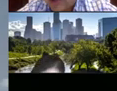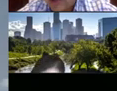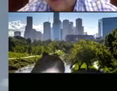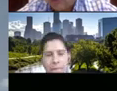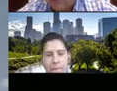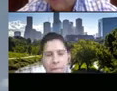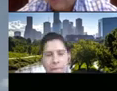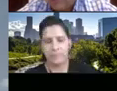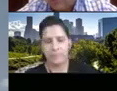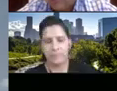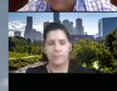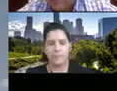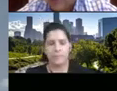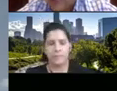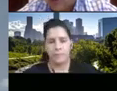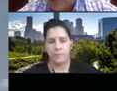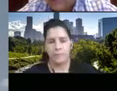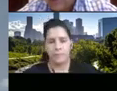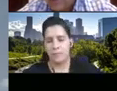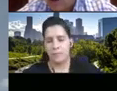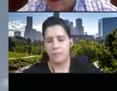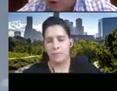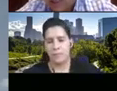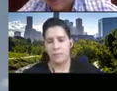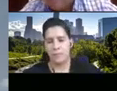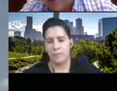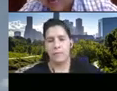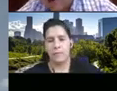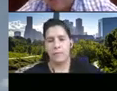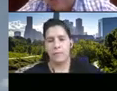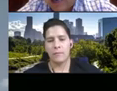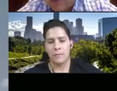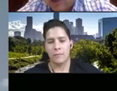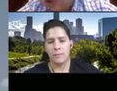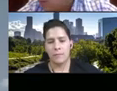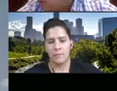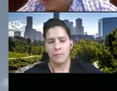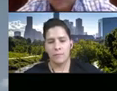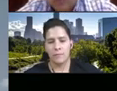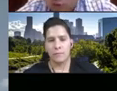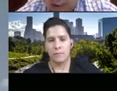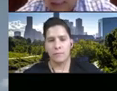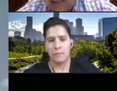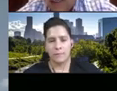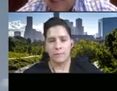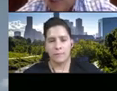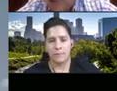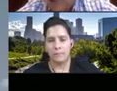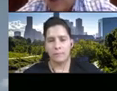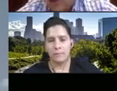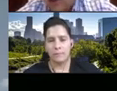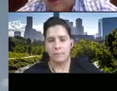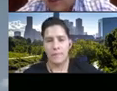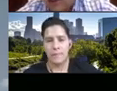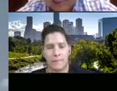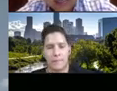último destino que vamos a platicar hoy, que es Nueva York. Y al final veremos todas las preguntas, que son muchas, las que nos han hecho todos los amigos que